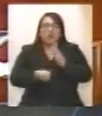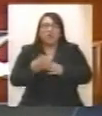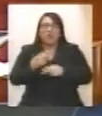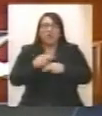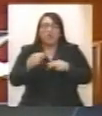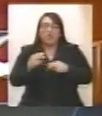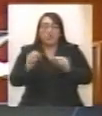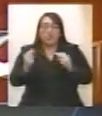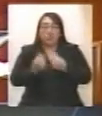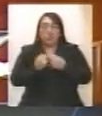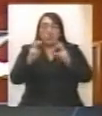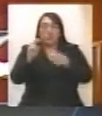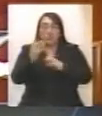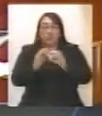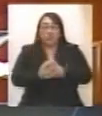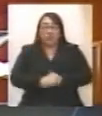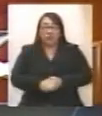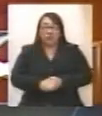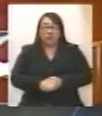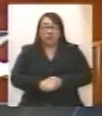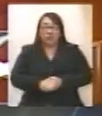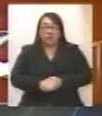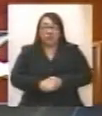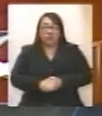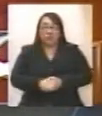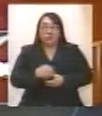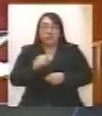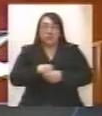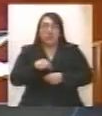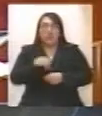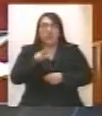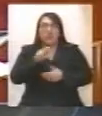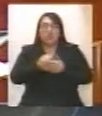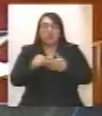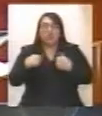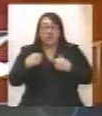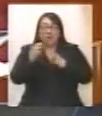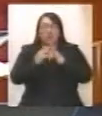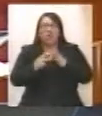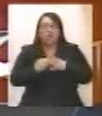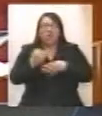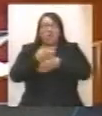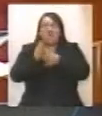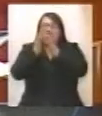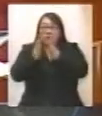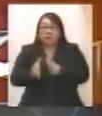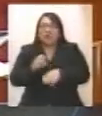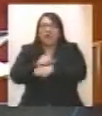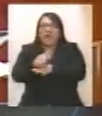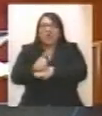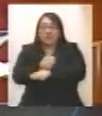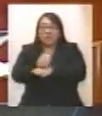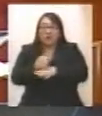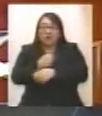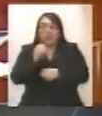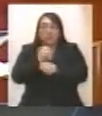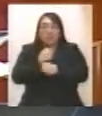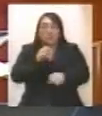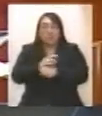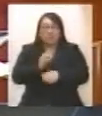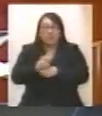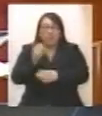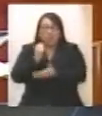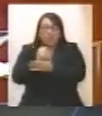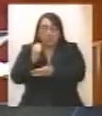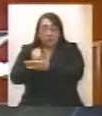nivel de sectores económicos. En ese trimestre se tendrá el programa de formación de asesores en generación de